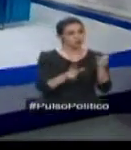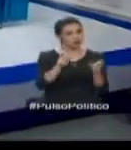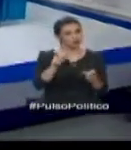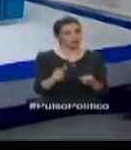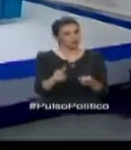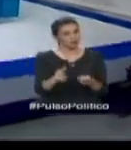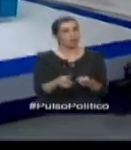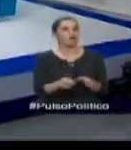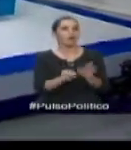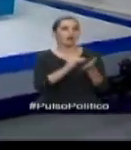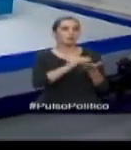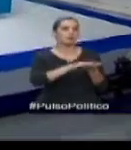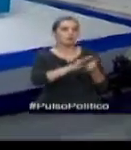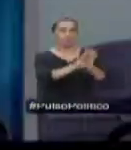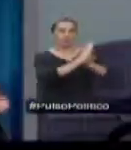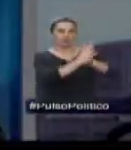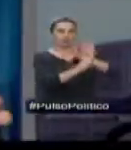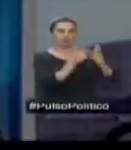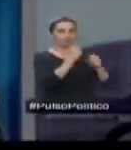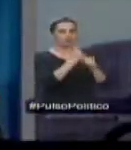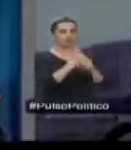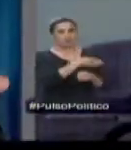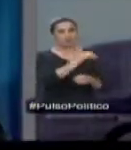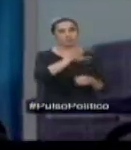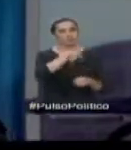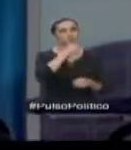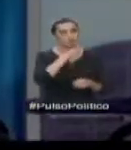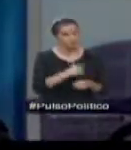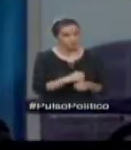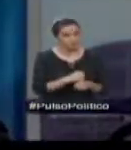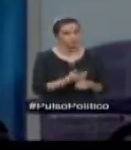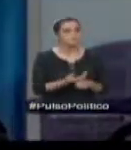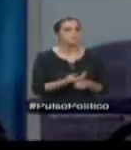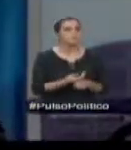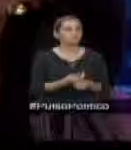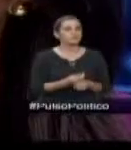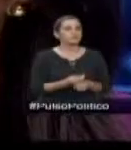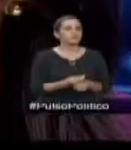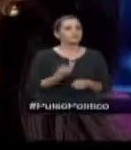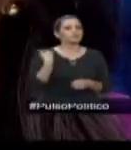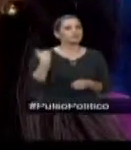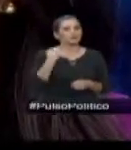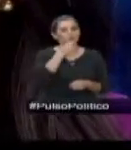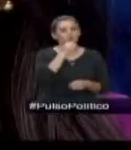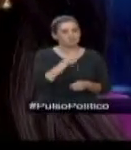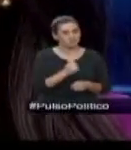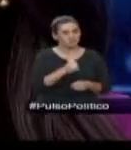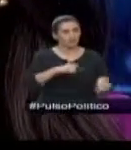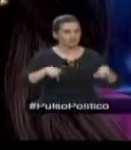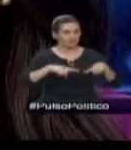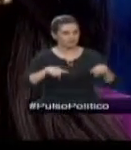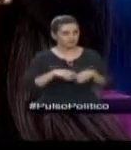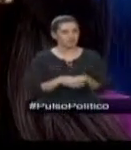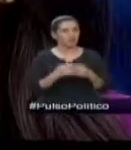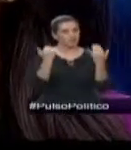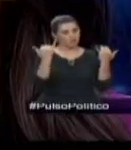estaban sujetos al código de trabajo y por lo tanto sus jubilados como éste era una empresa privada tenían una jubilación patronal